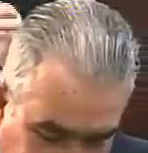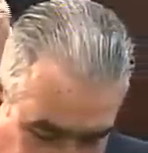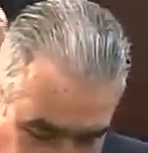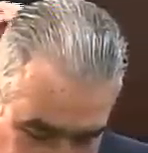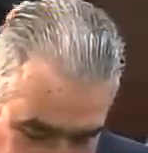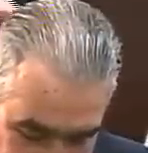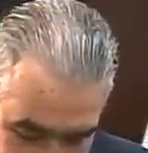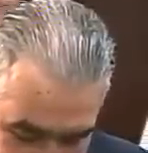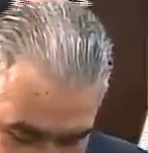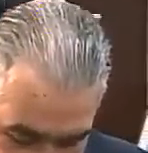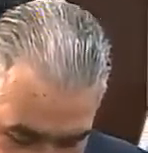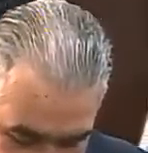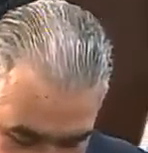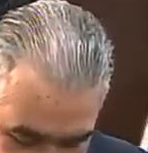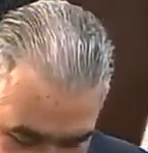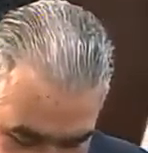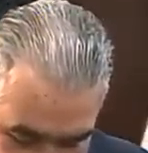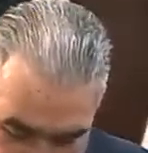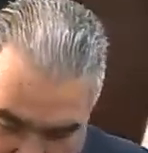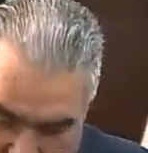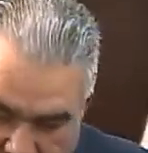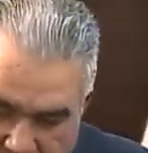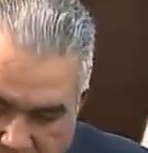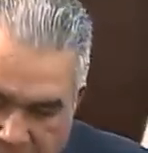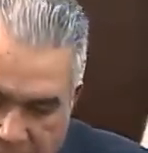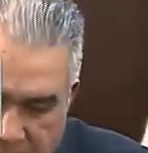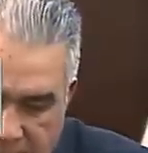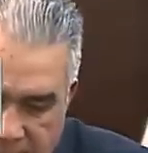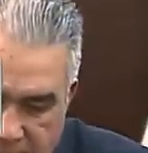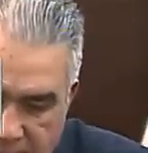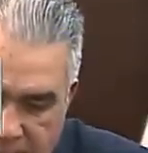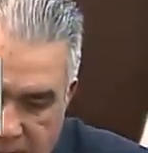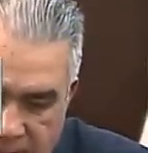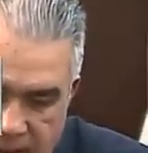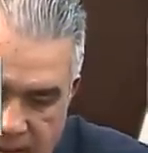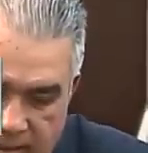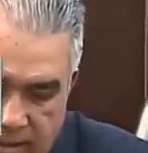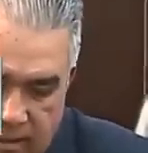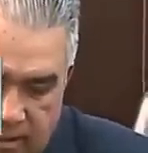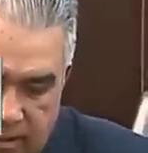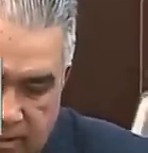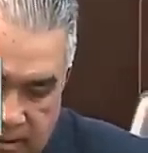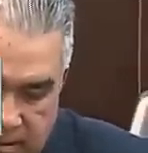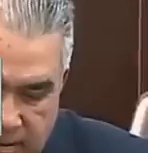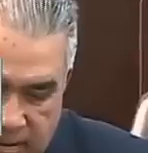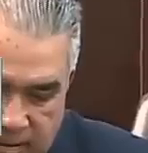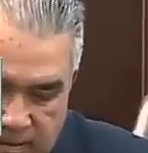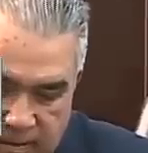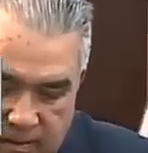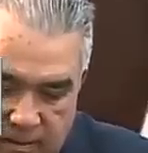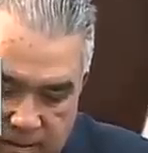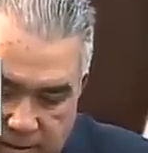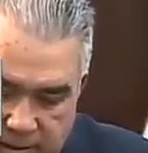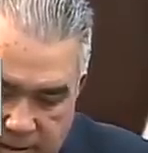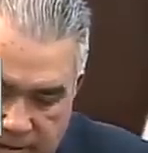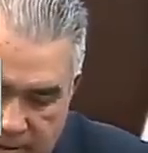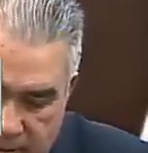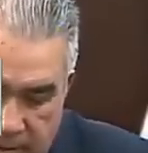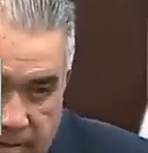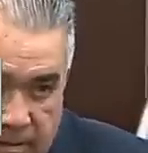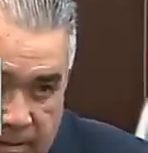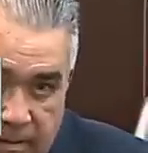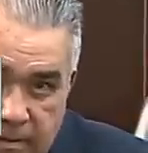El Esequibo no es política, no es tema de política. El Esequibo es territorio venezolano. Es territorio